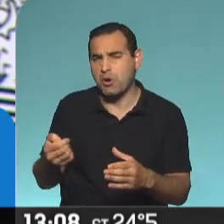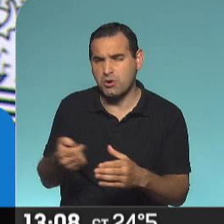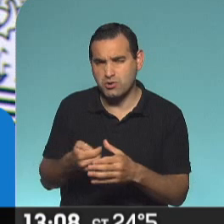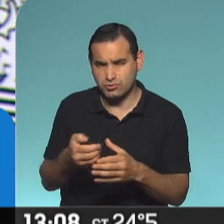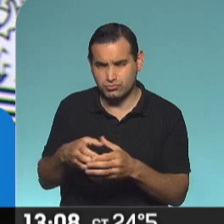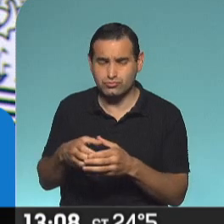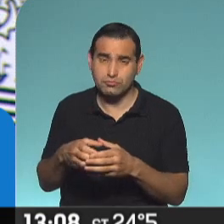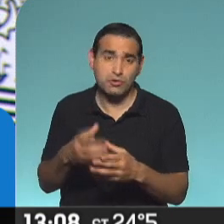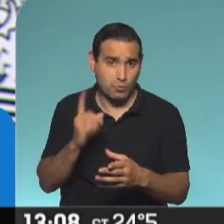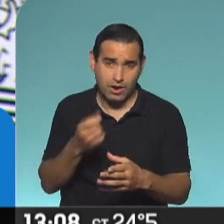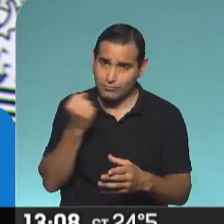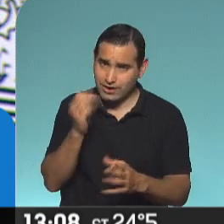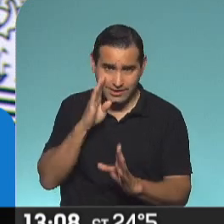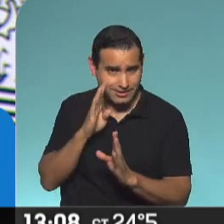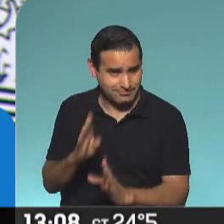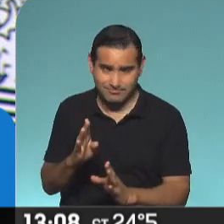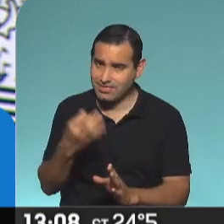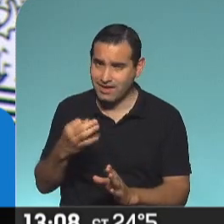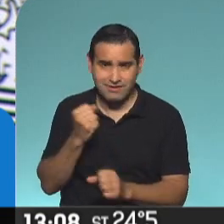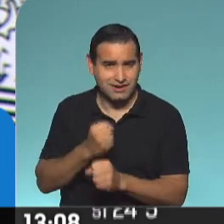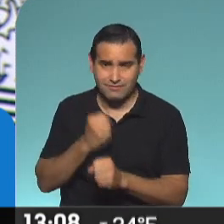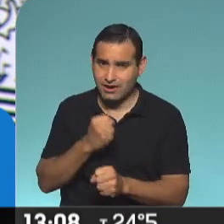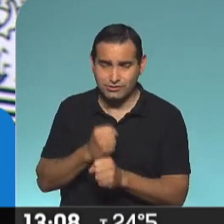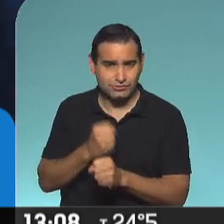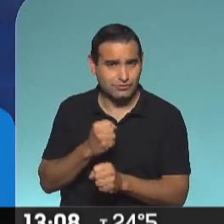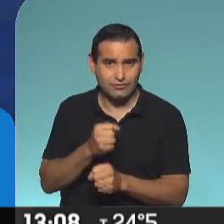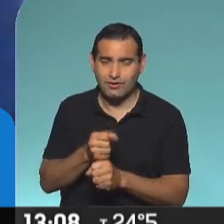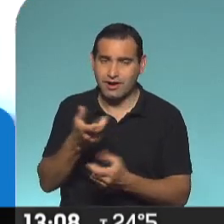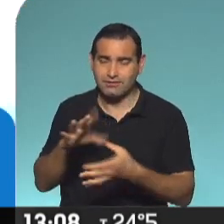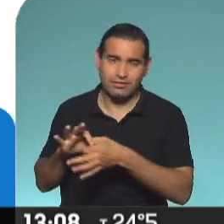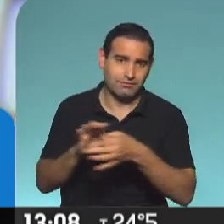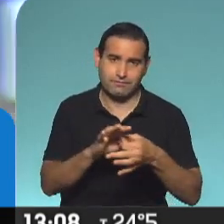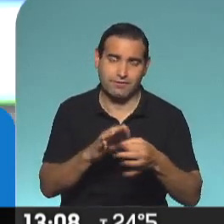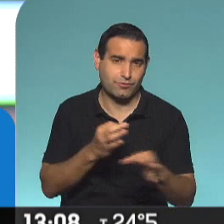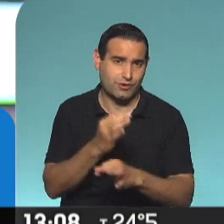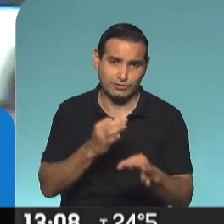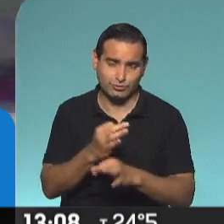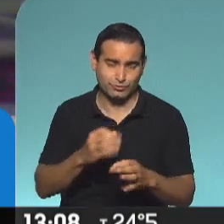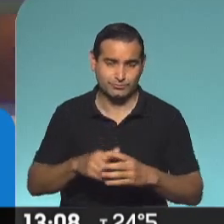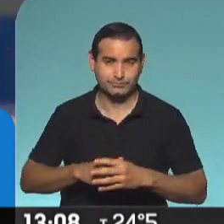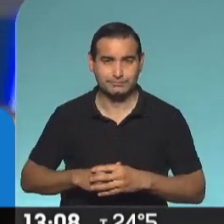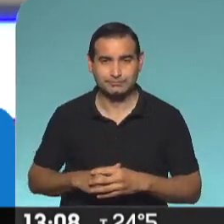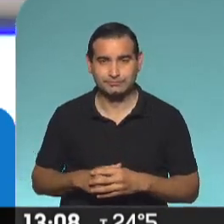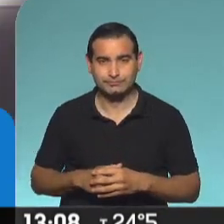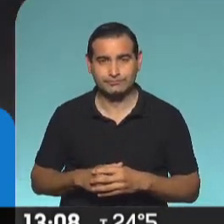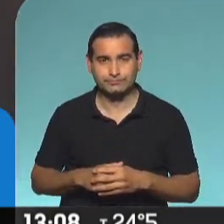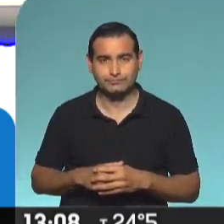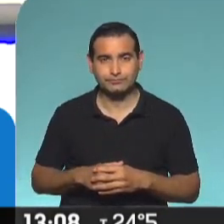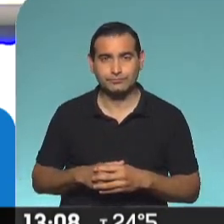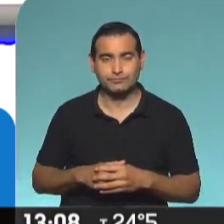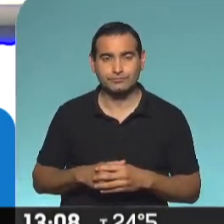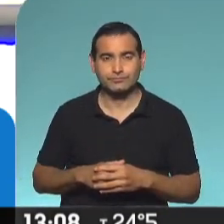significativo porque allí tenemos que trabajar fuertemente en reconstruir el vínculo y evitar la pérdida definitiva de la escuela luego